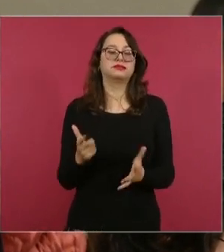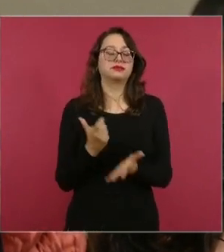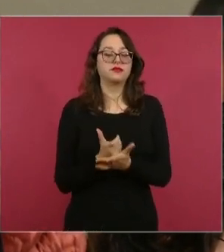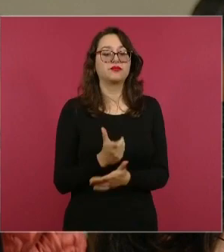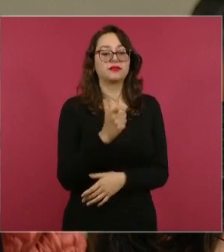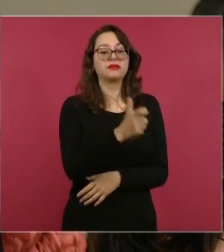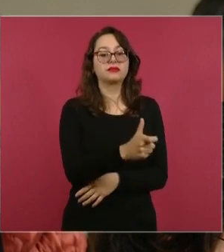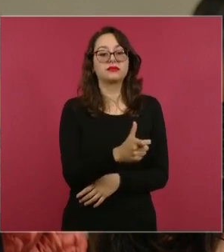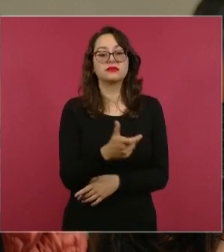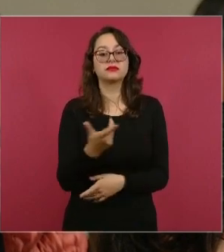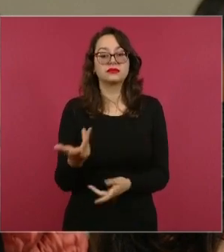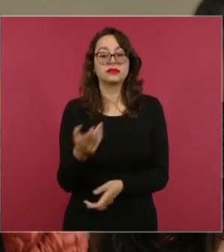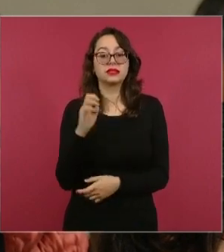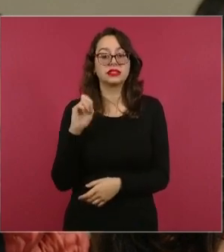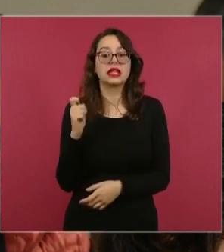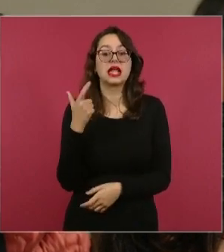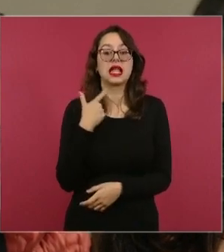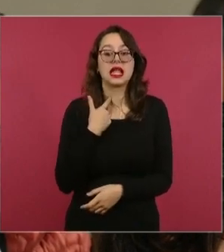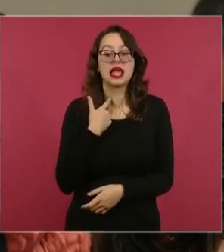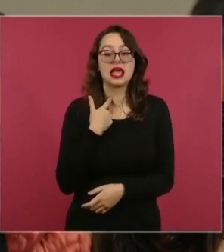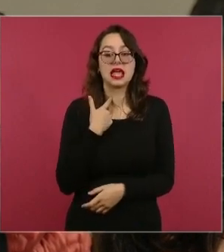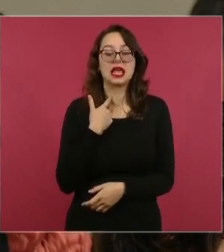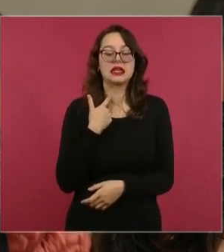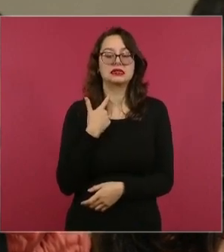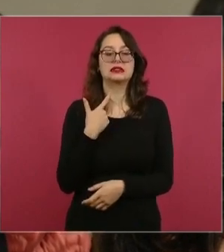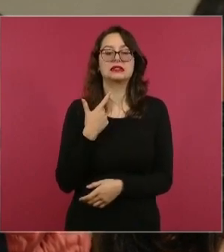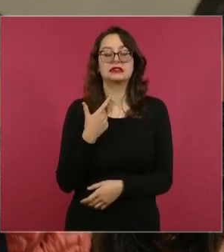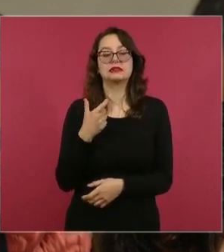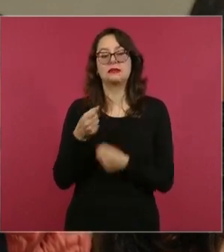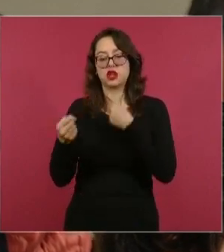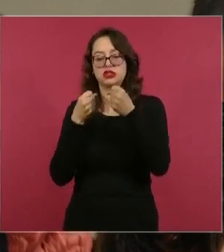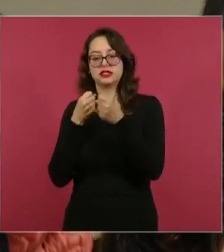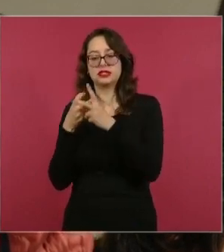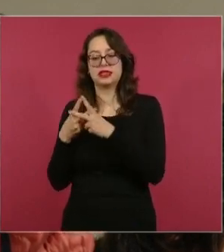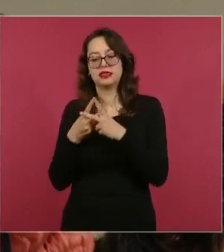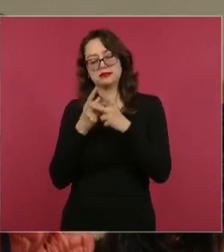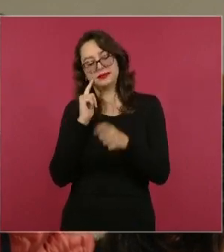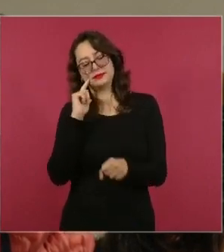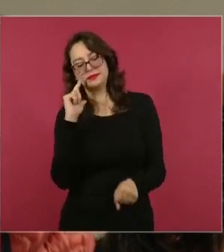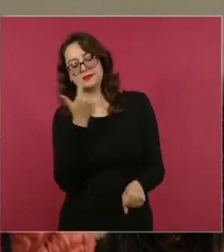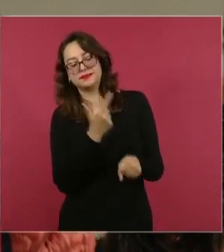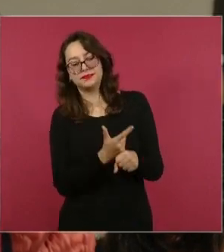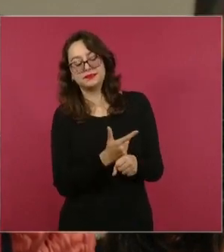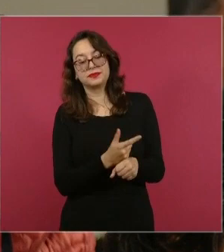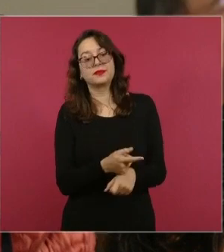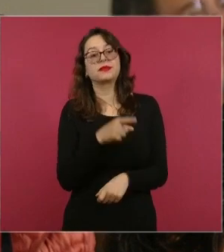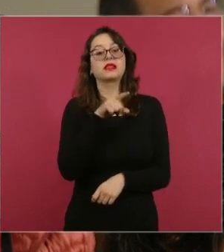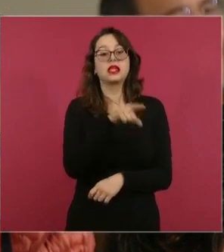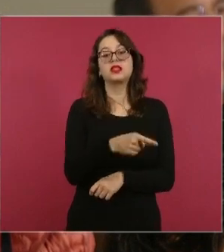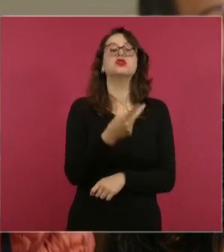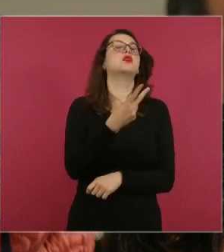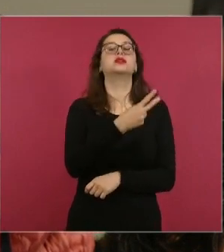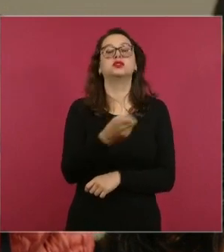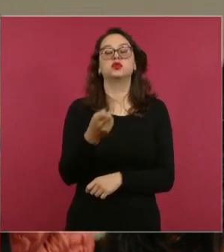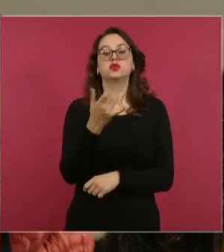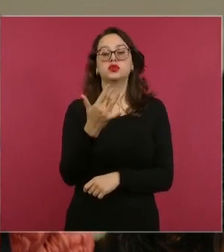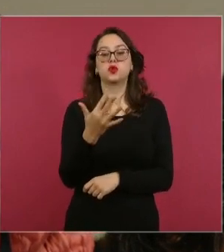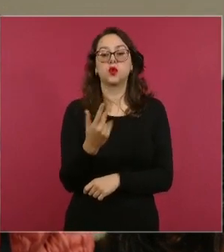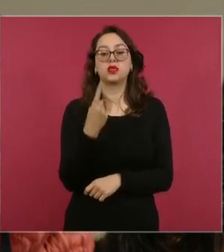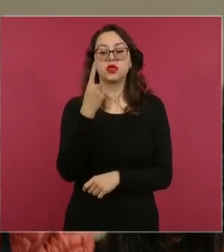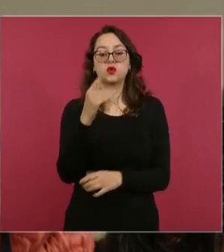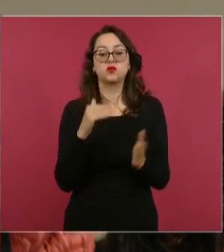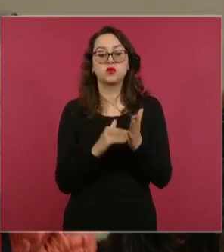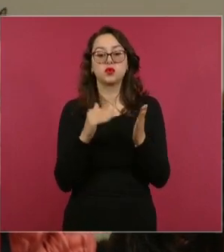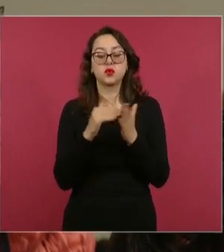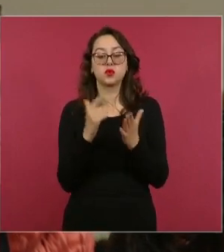Televisa y fuente de internet eh con 251 millones de pesos López Dori G velandia